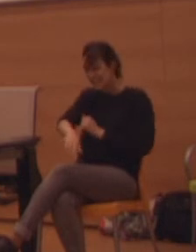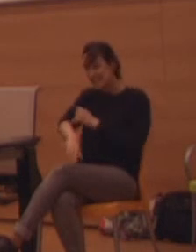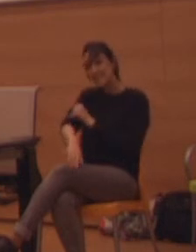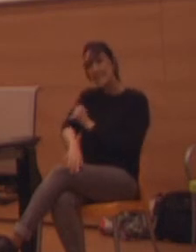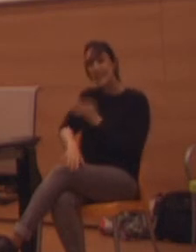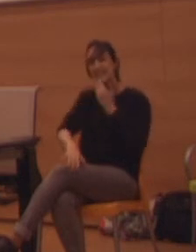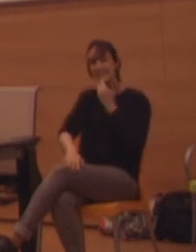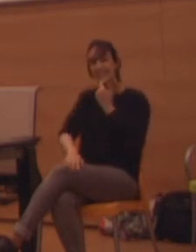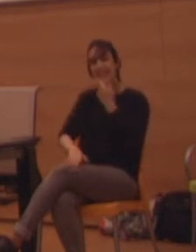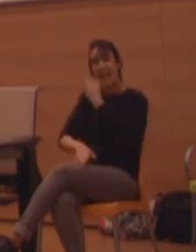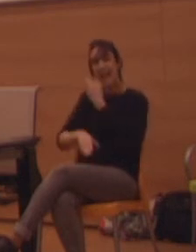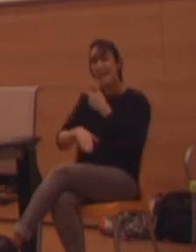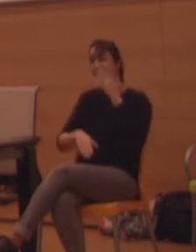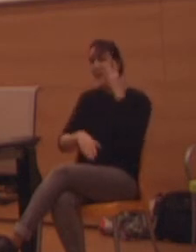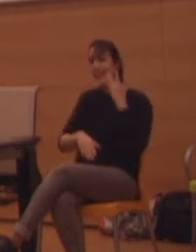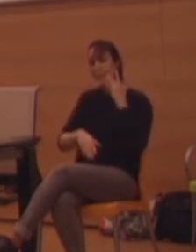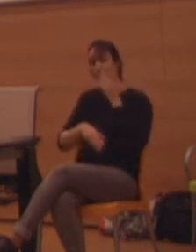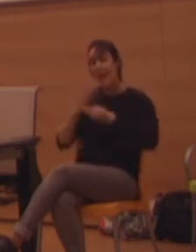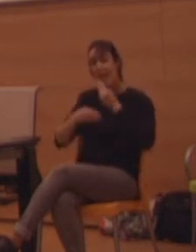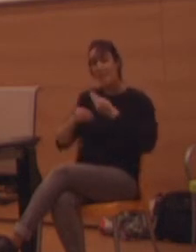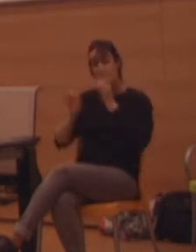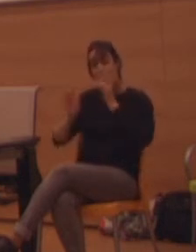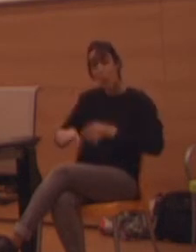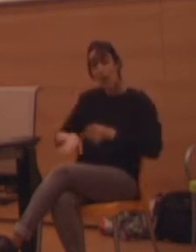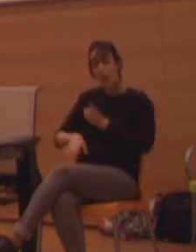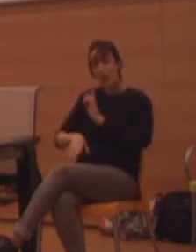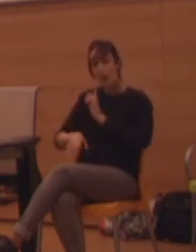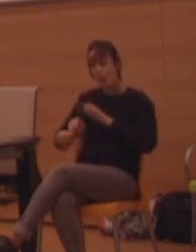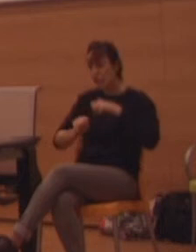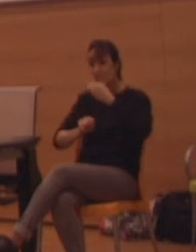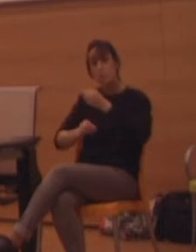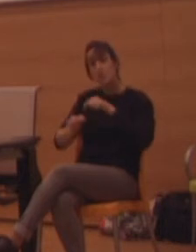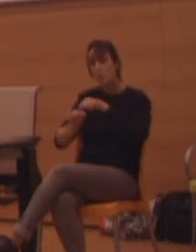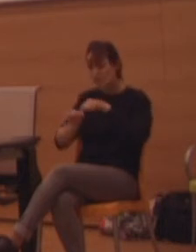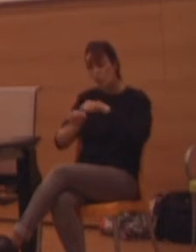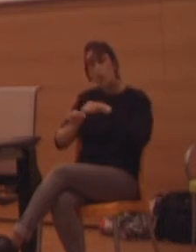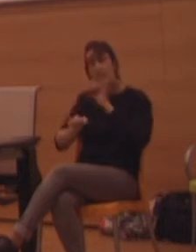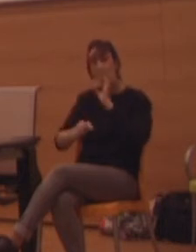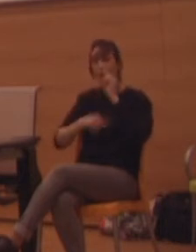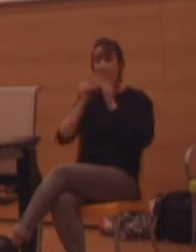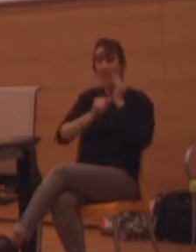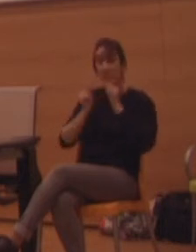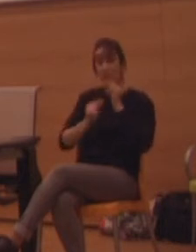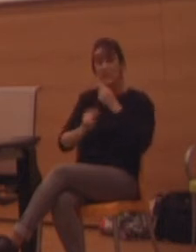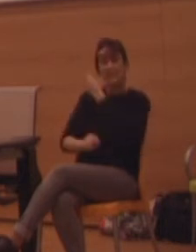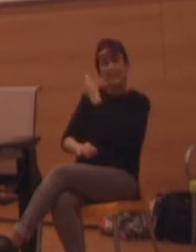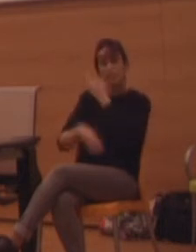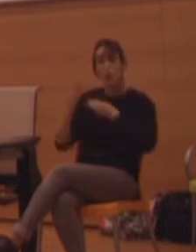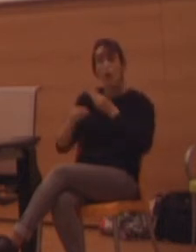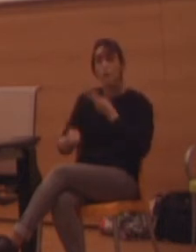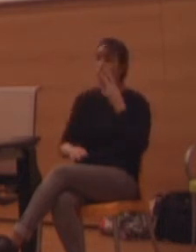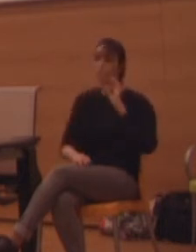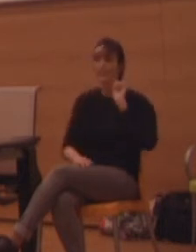limpieza como en este caso, se nos puede acantonar gérmenes y aparecer después úlceras e infecciones. Y esto está hecho a los 20 minutos. O sea, esto no